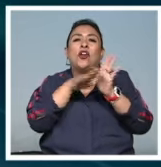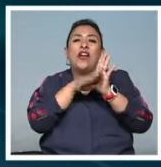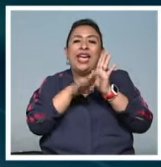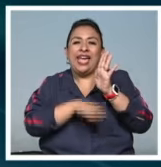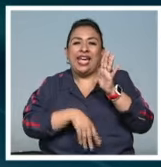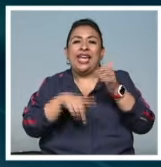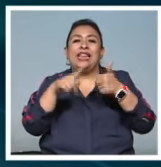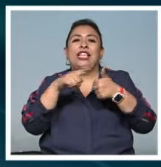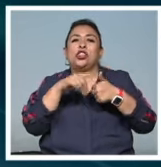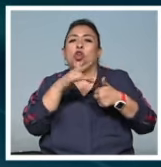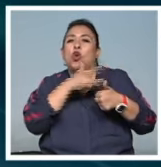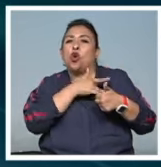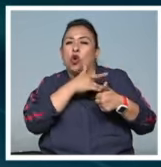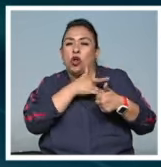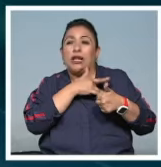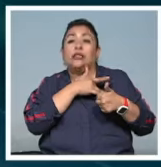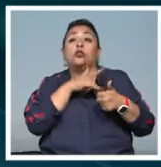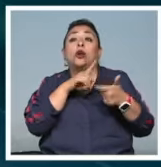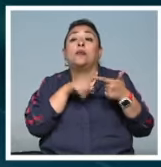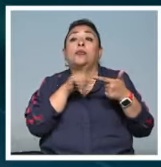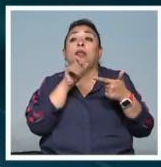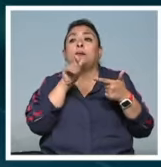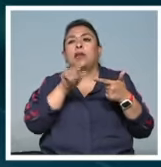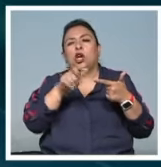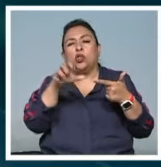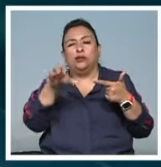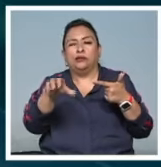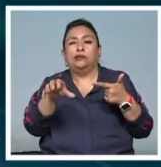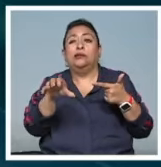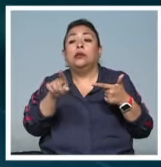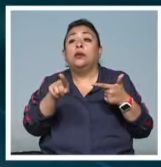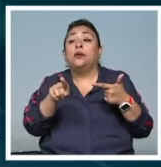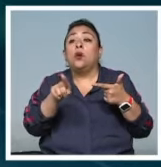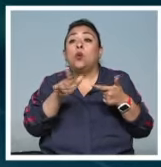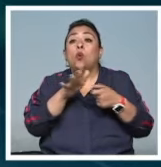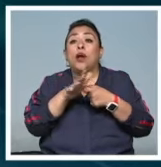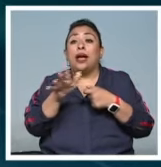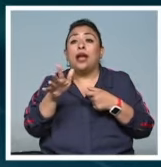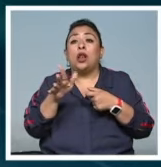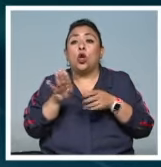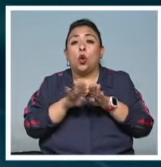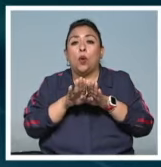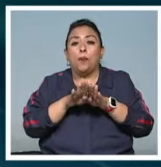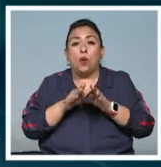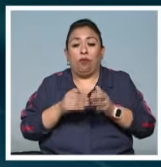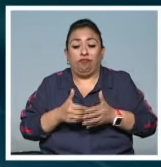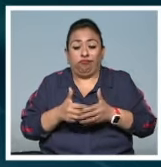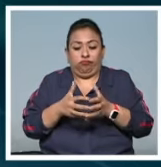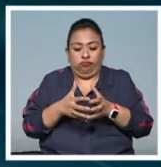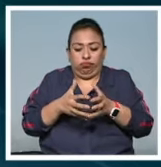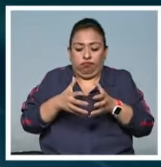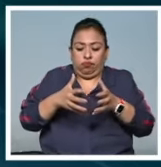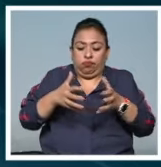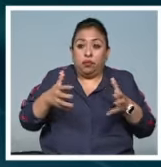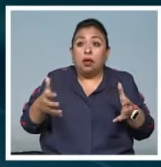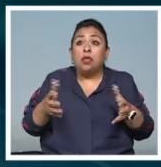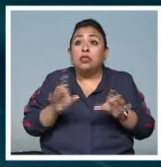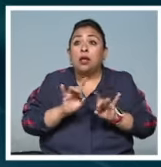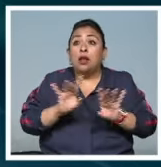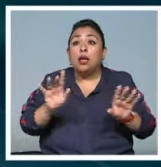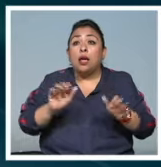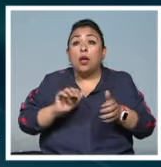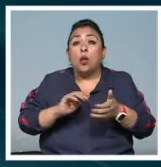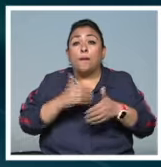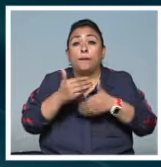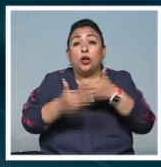sistema cardiovascular y bueno, tenemos áreas un poquito más sensibles que son el crecimiento del embrión. El delicado proceso de plastinación